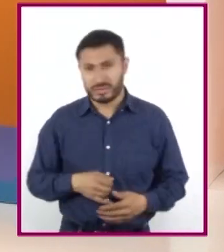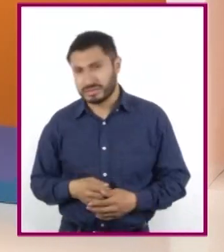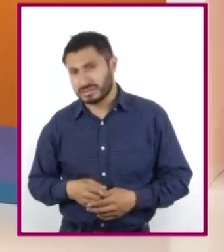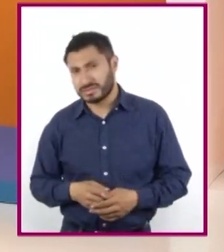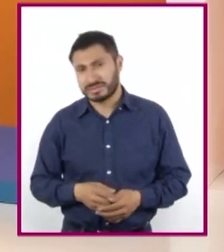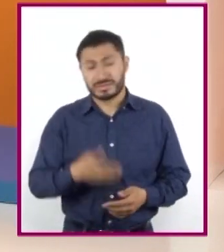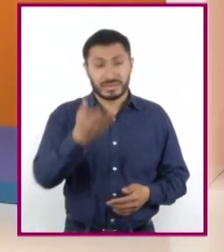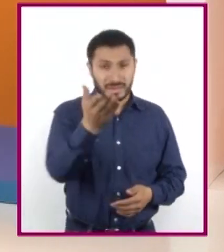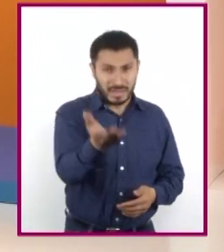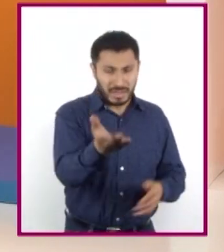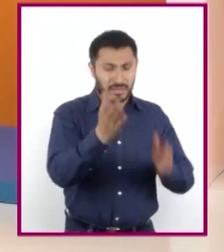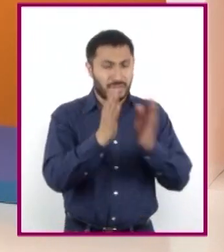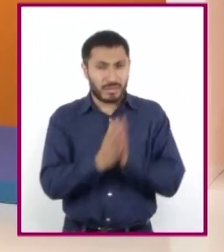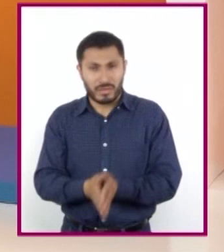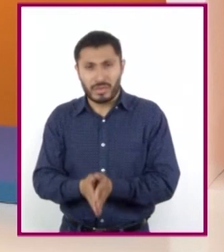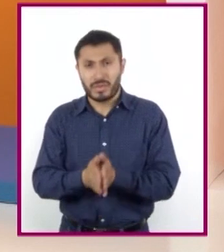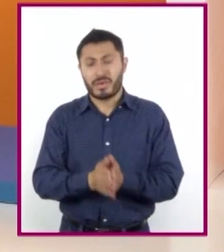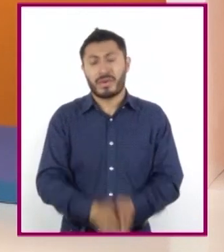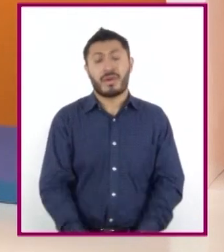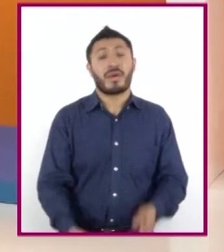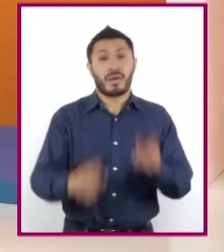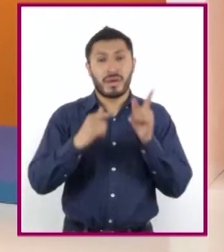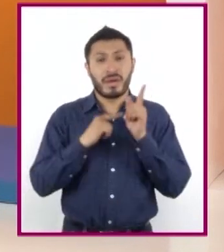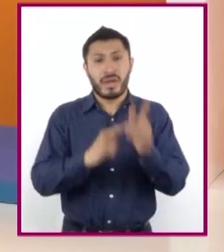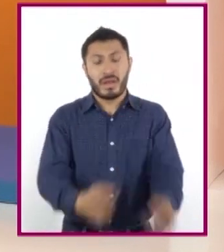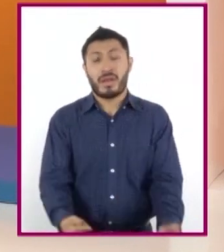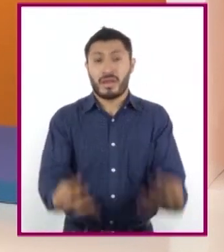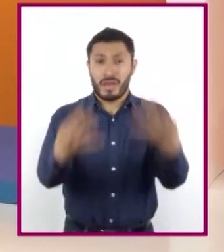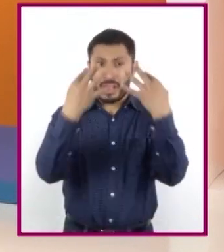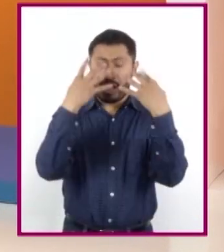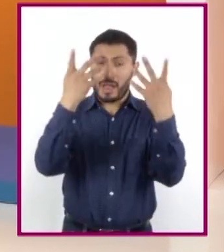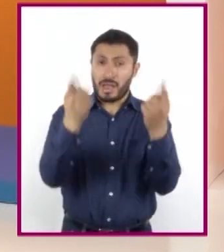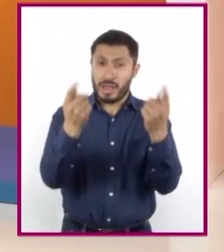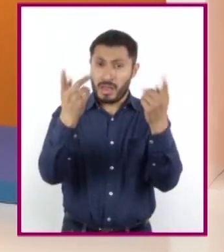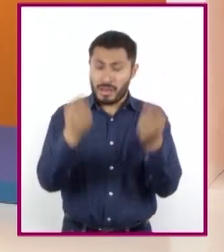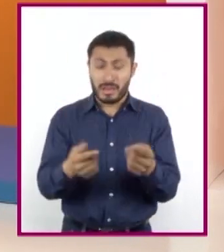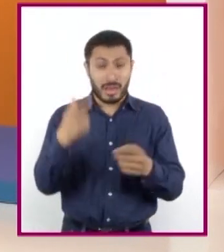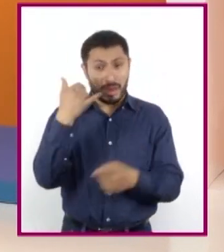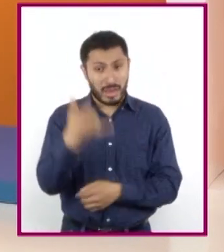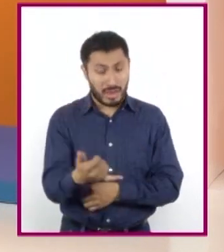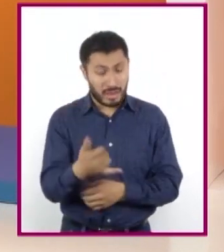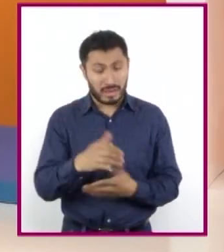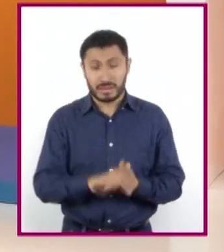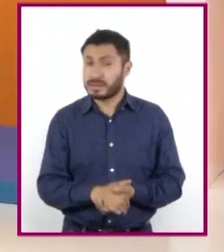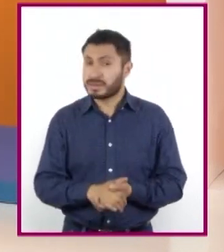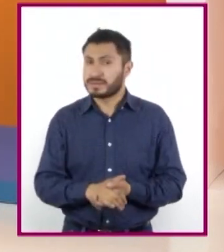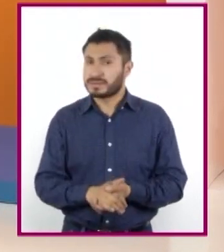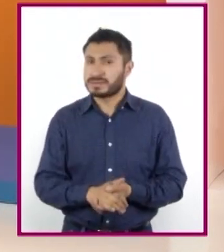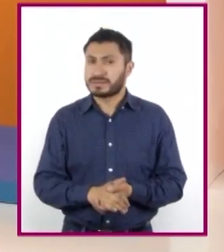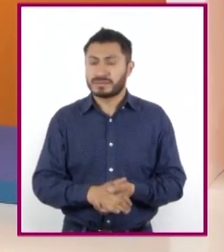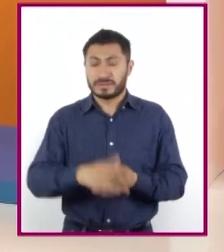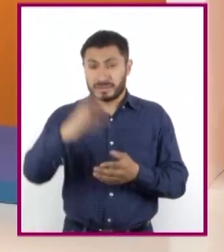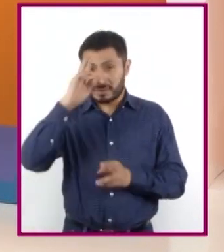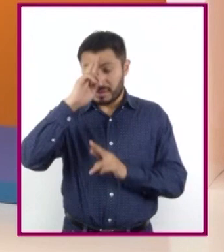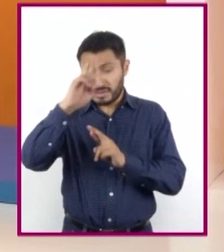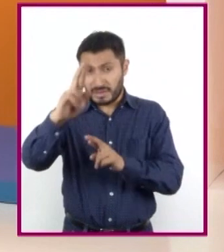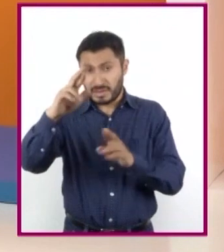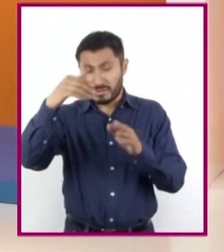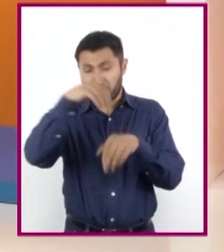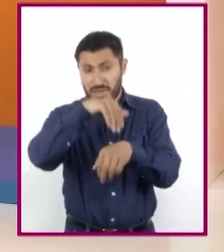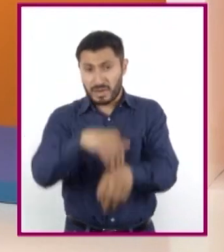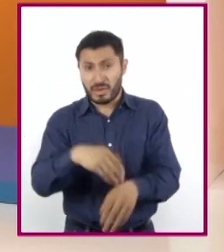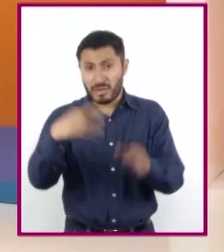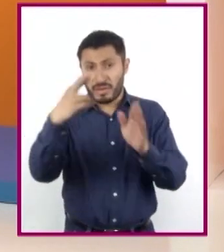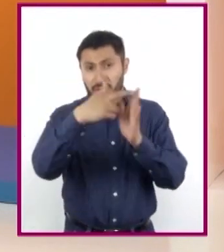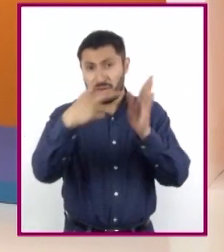Les pedimos que sigan en sintonía con nosotros y continúen llevando a cabo todas las medidas de higiene para